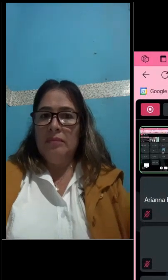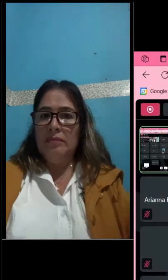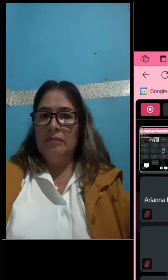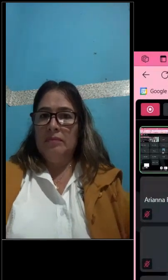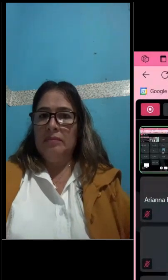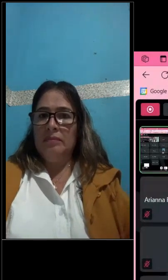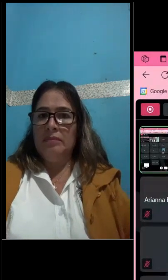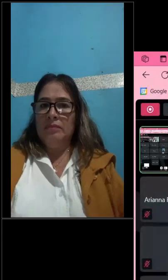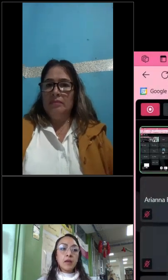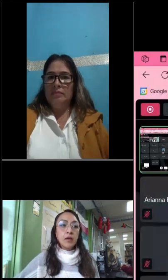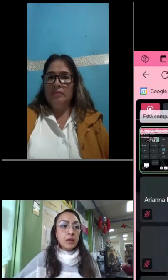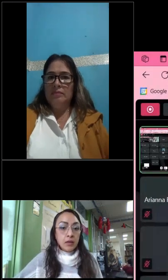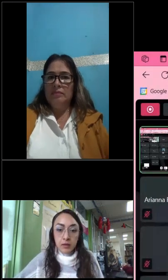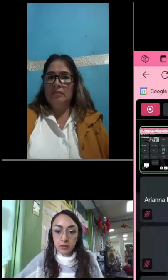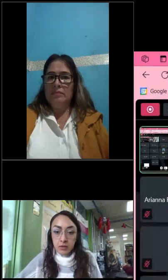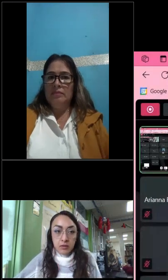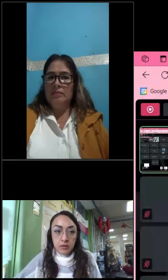Perfecto.